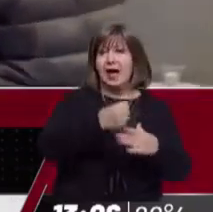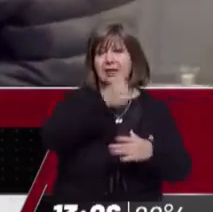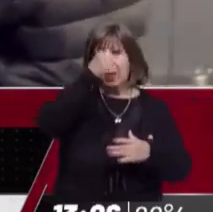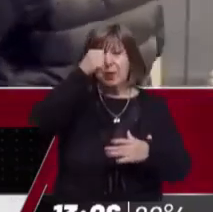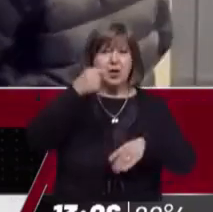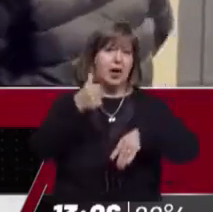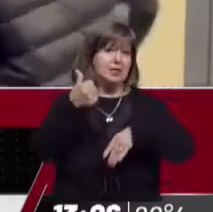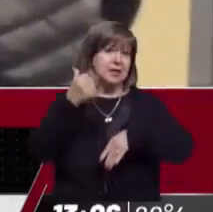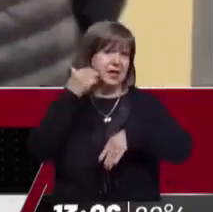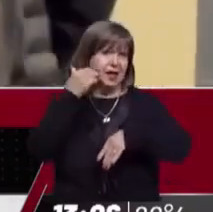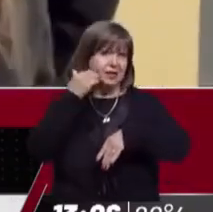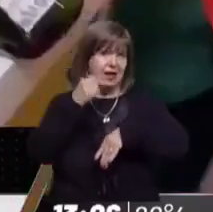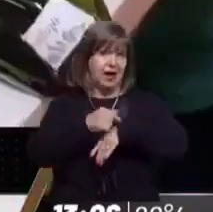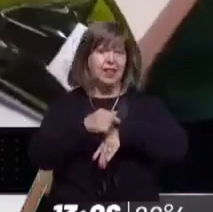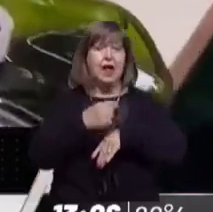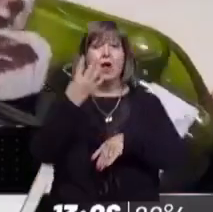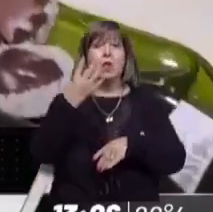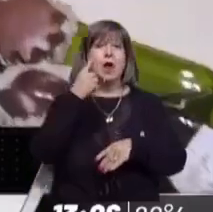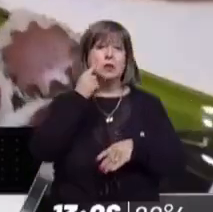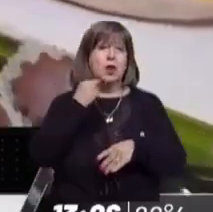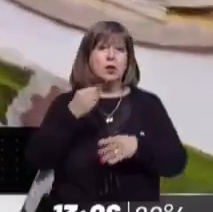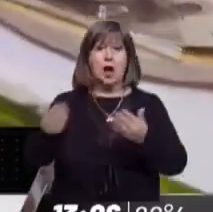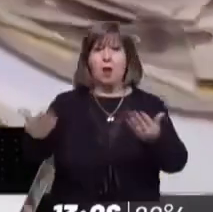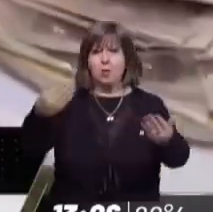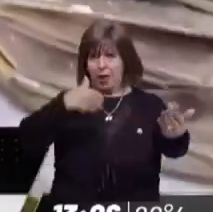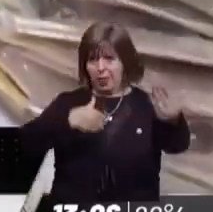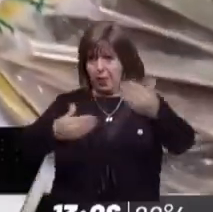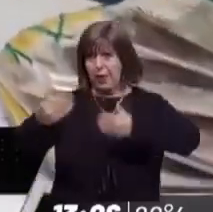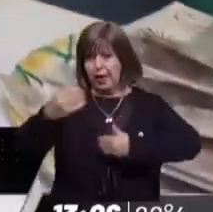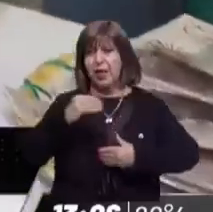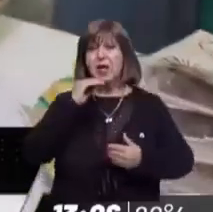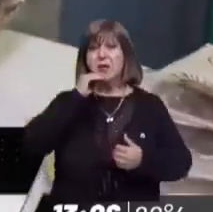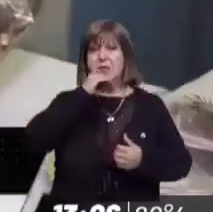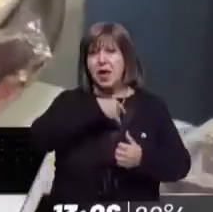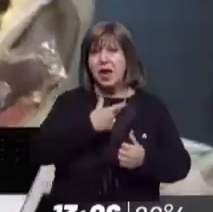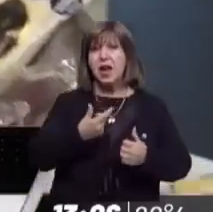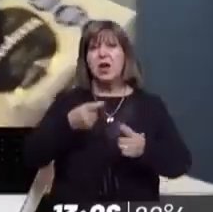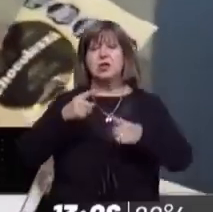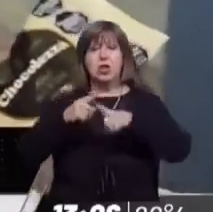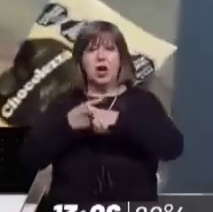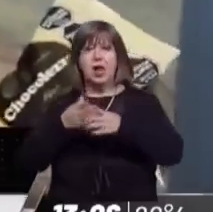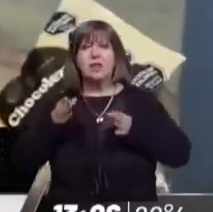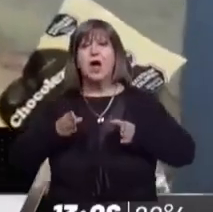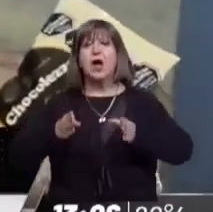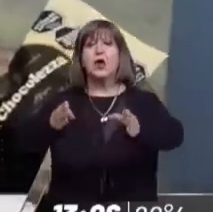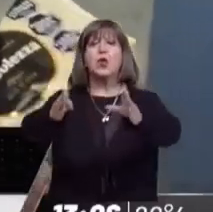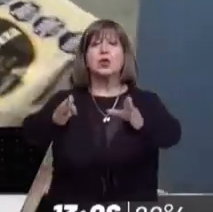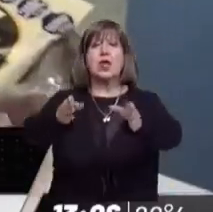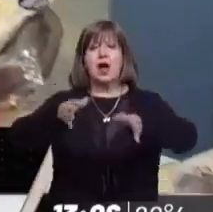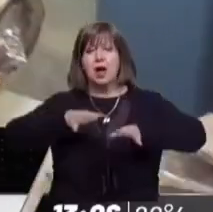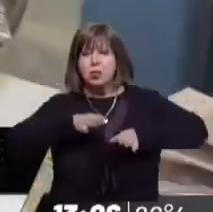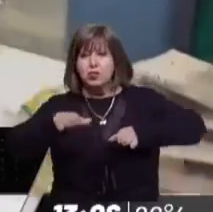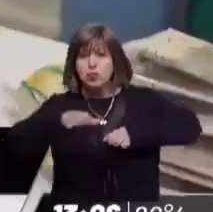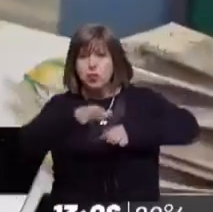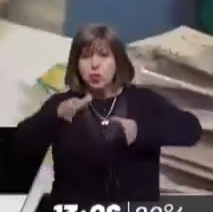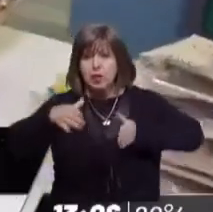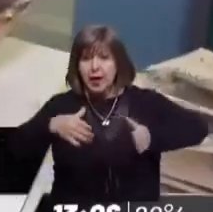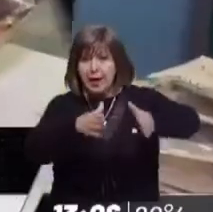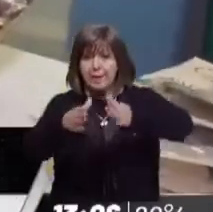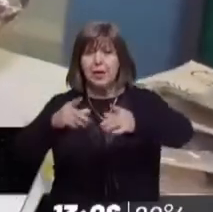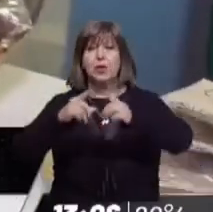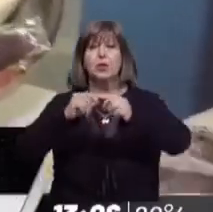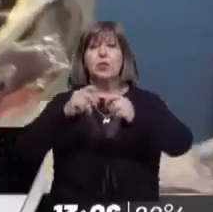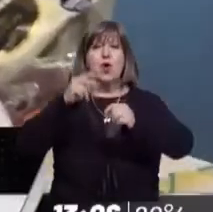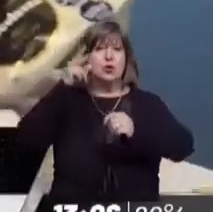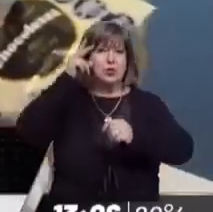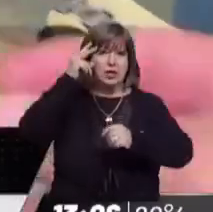horas, 4 días para hacer un maridaje especial. Chocolate y vino en la Ruta 82. Te felicito. Hermoso trabajo.